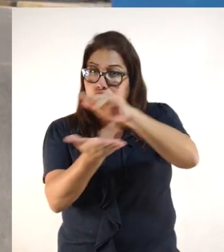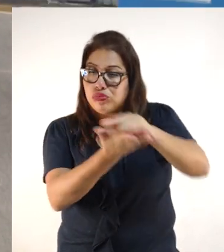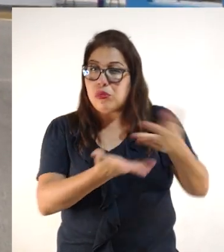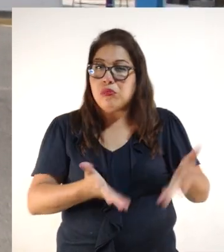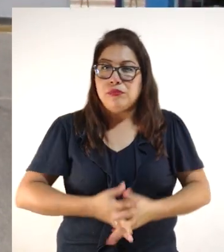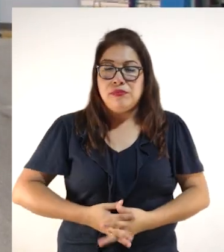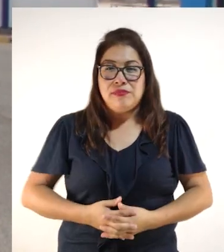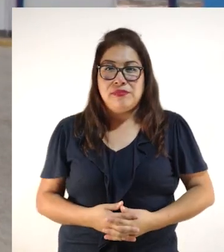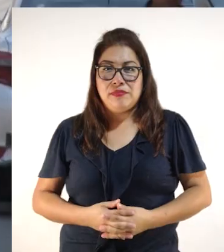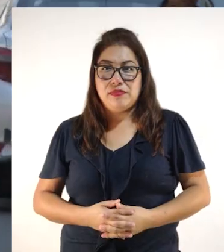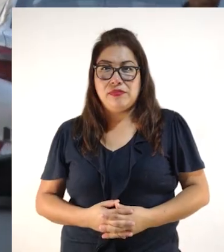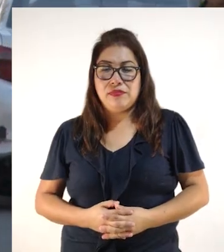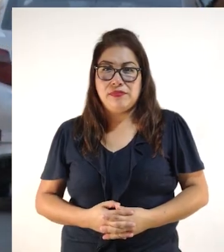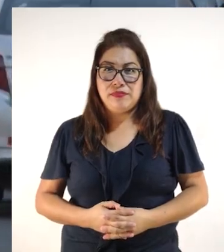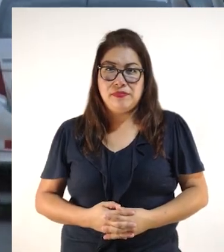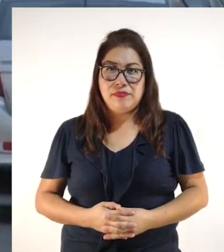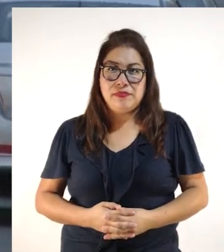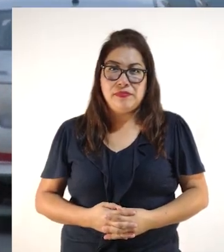transporte.